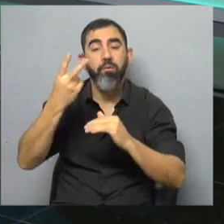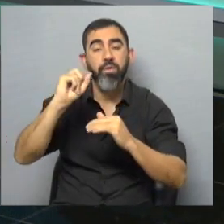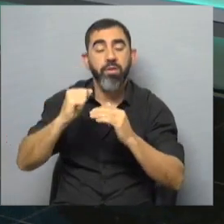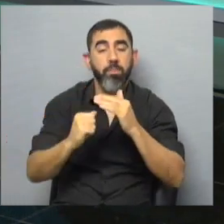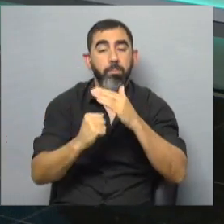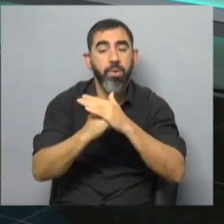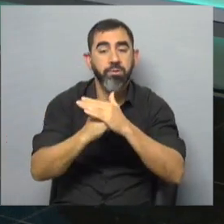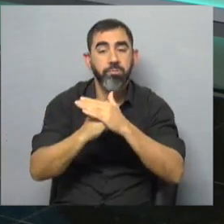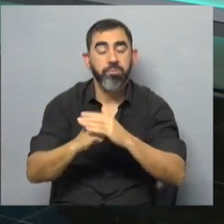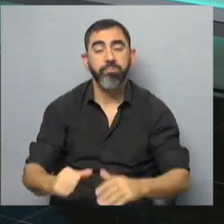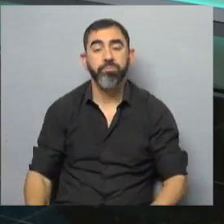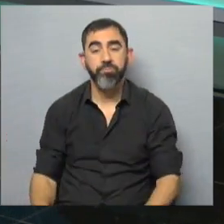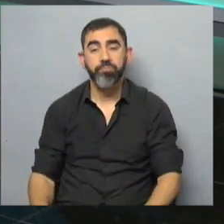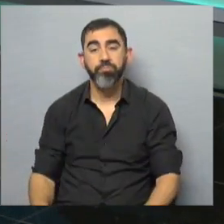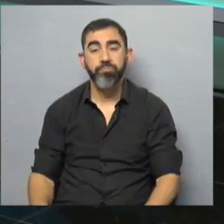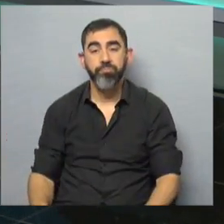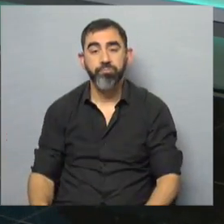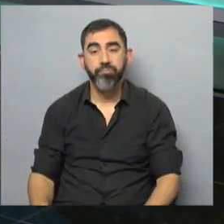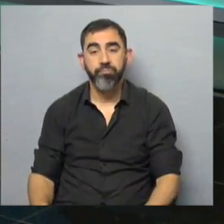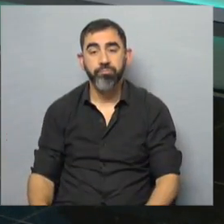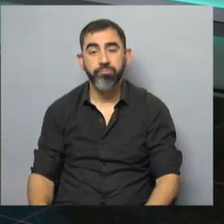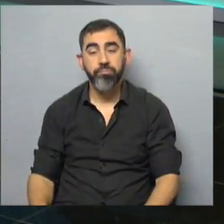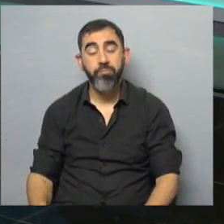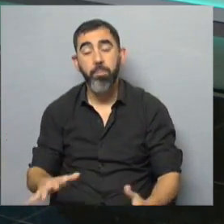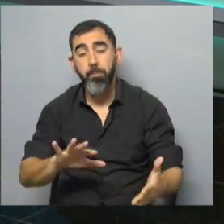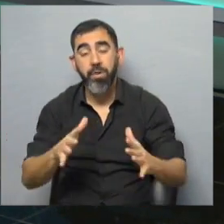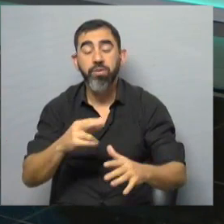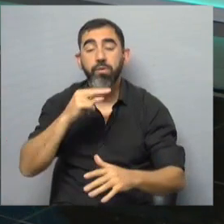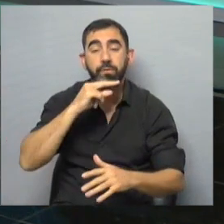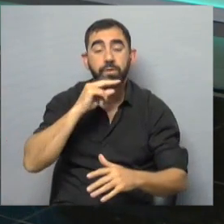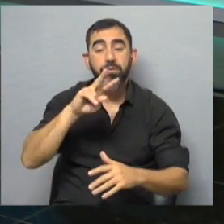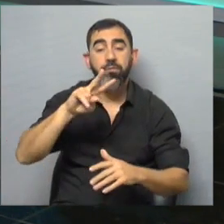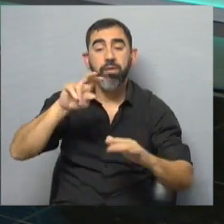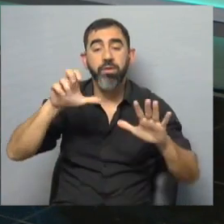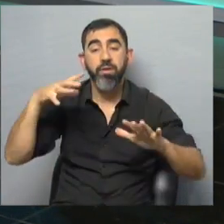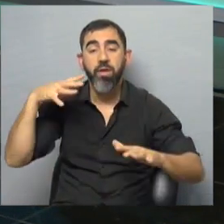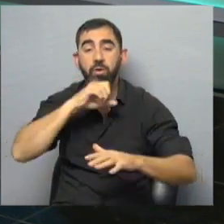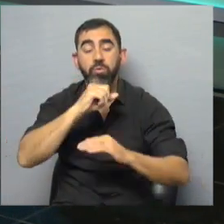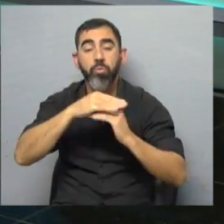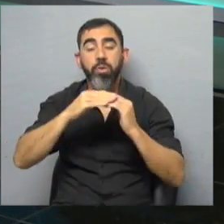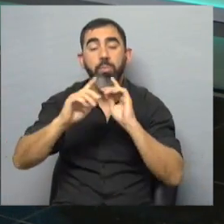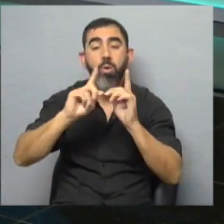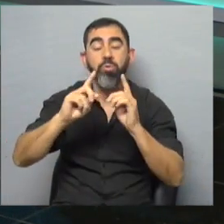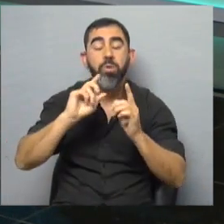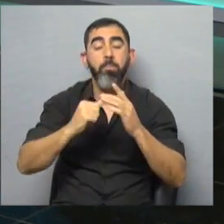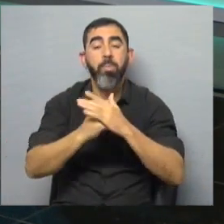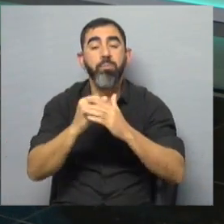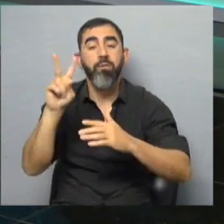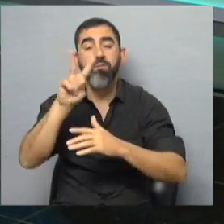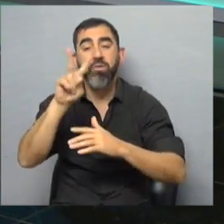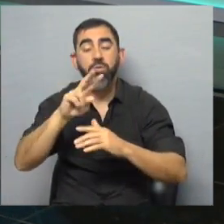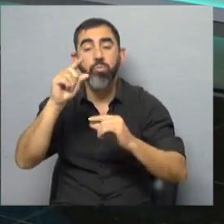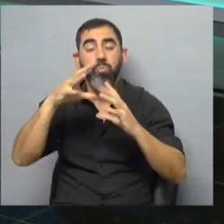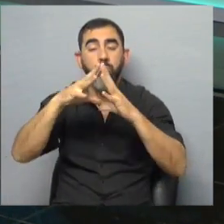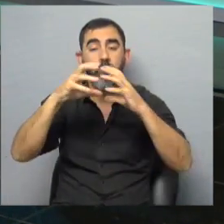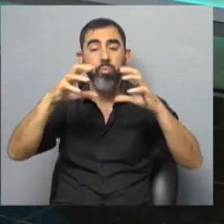grados la máxima, un día para disfrutar. Exactamente. Similar estará el viernes 26 de agosto, que tendrá una mínima de 11 y una máxima de 22, con cielo